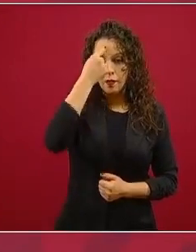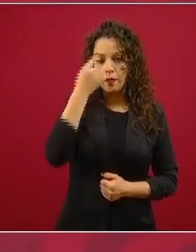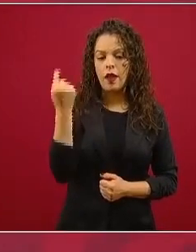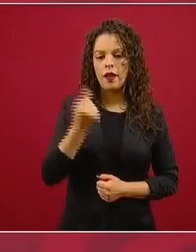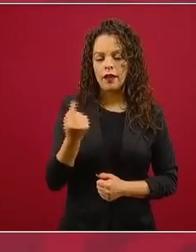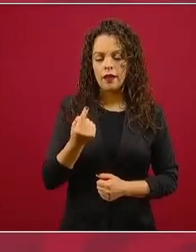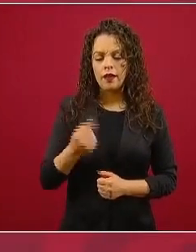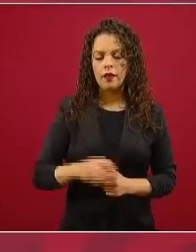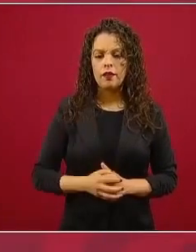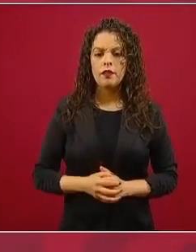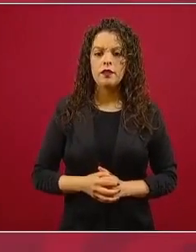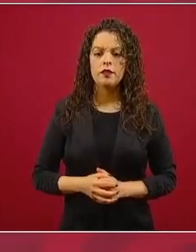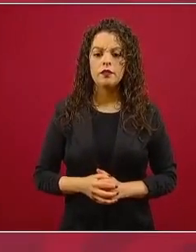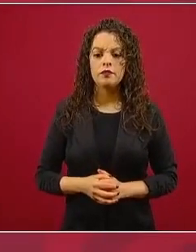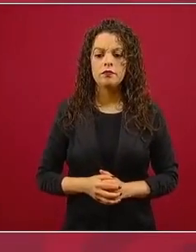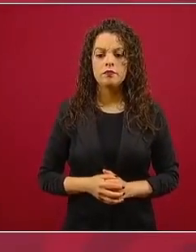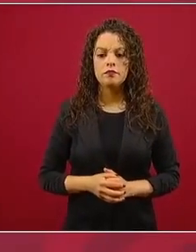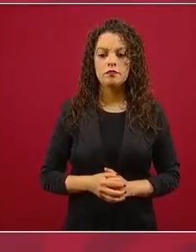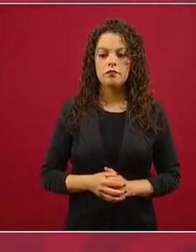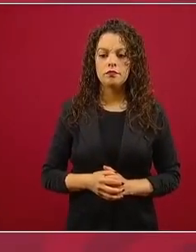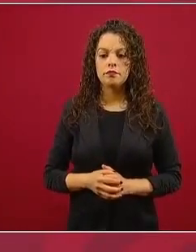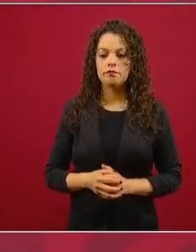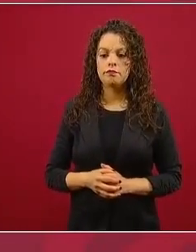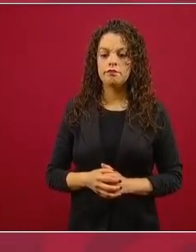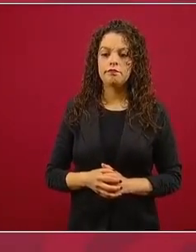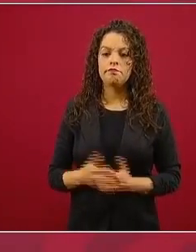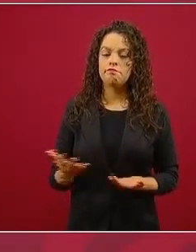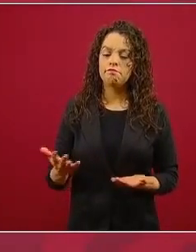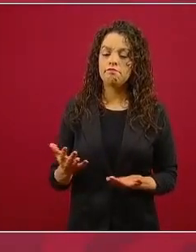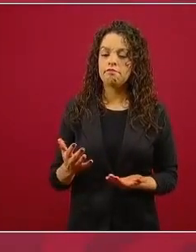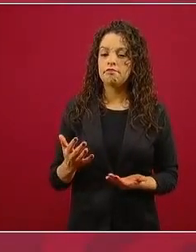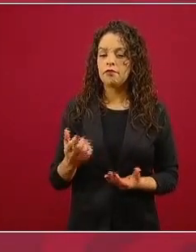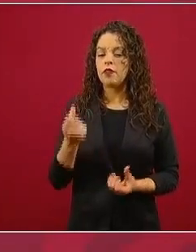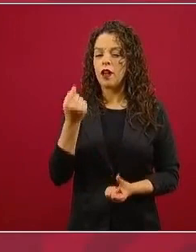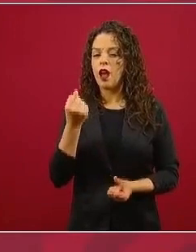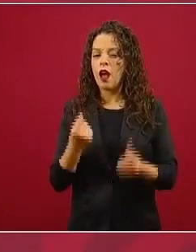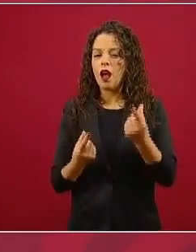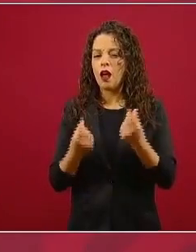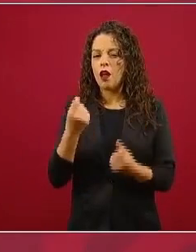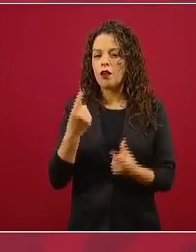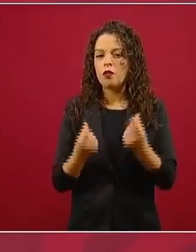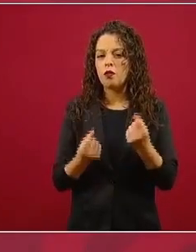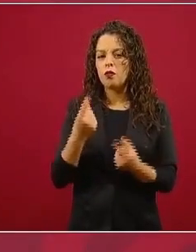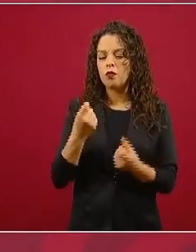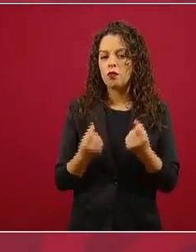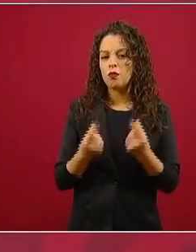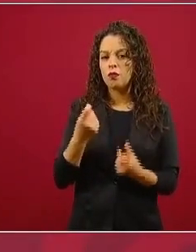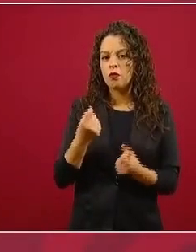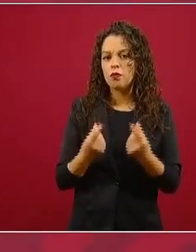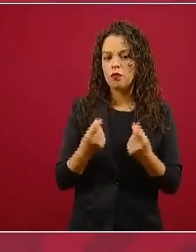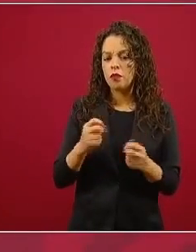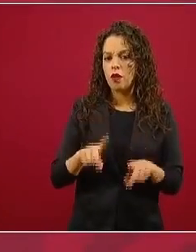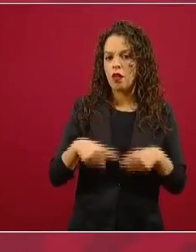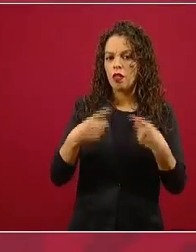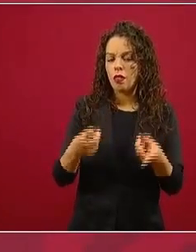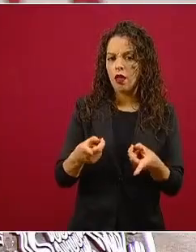lograr algunos beneficios en cuanto a su posible